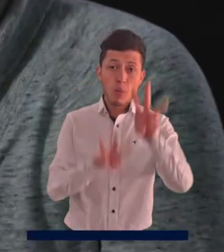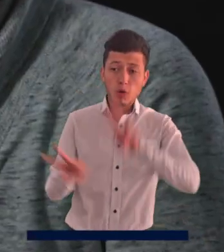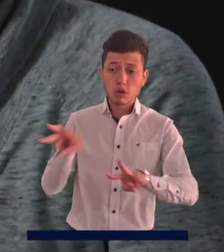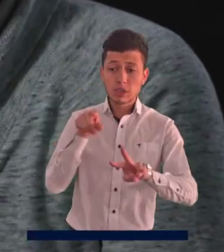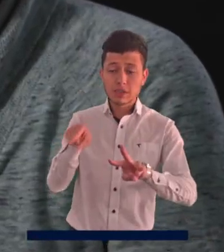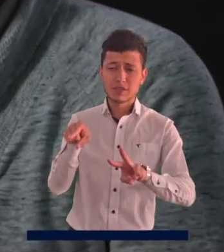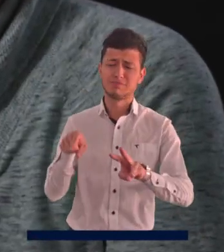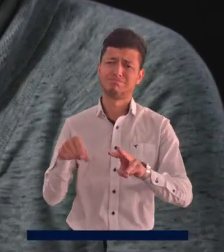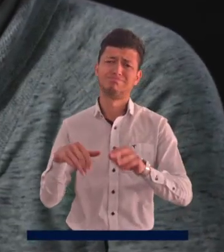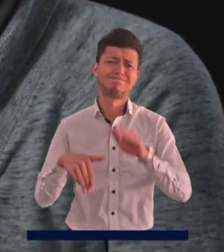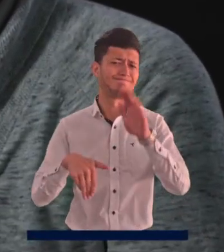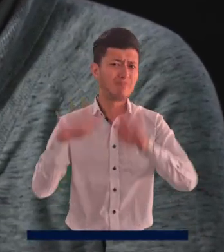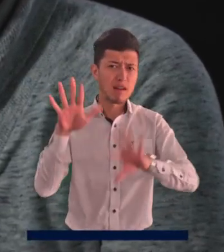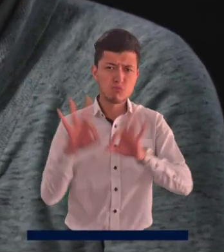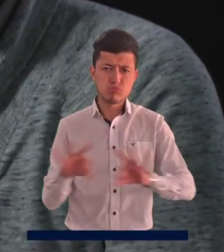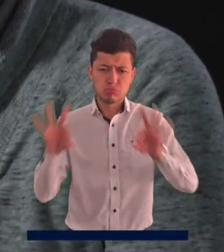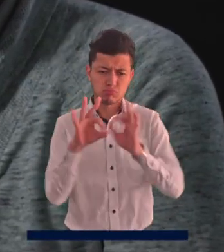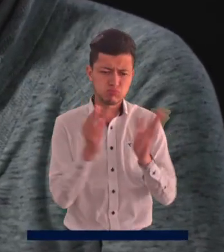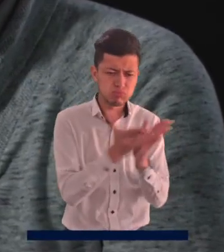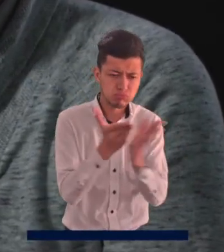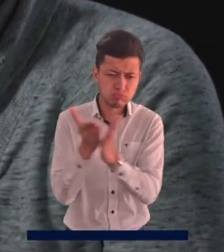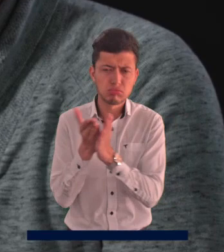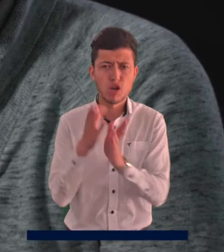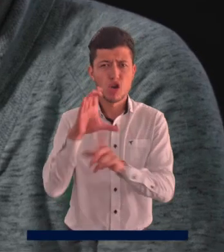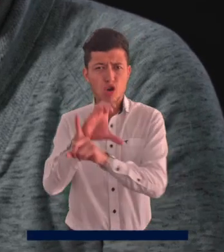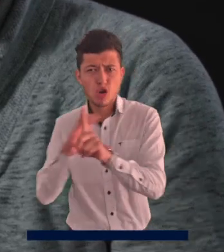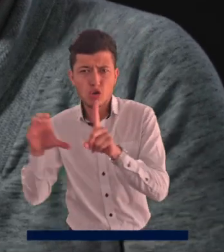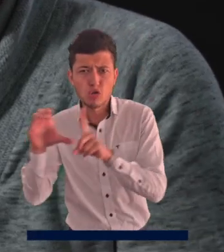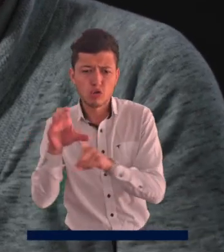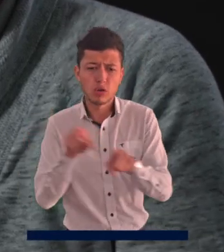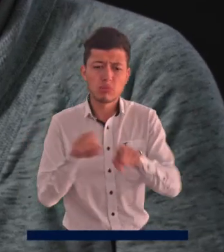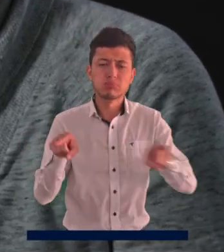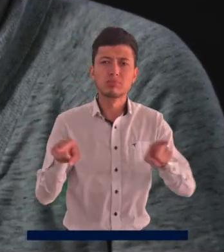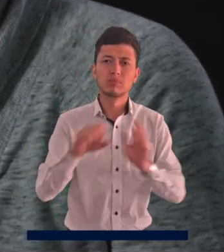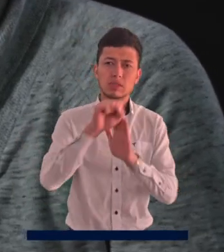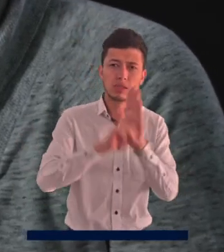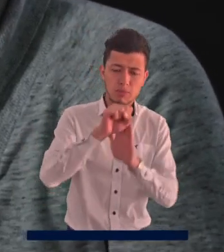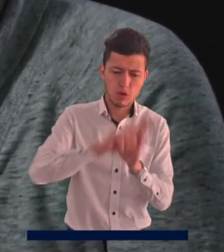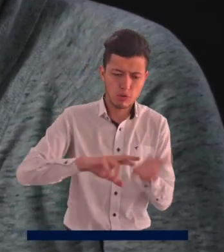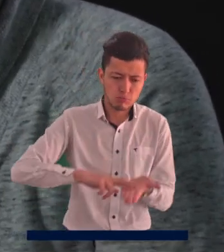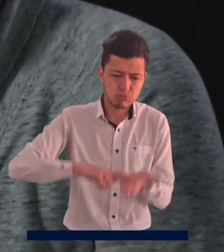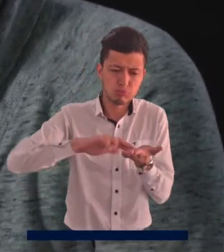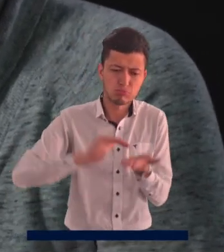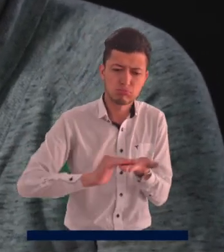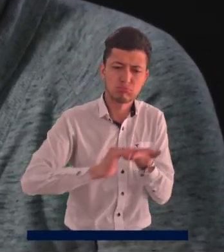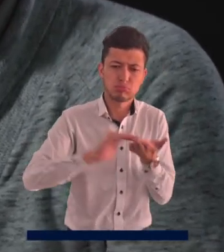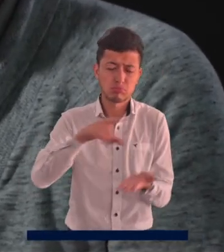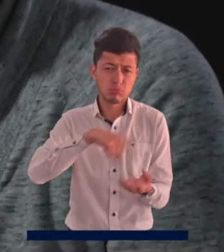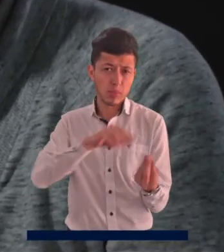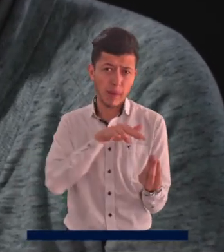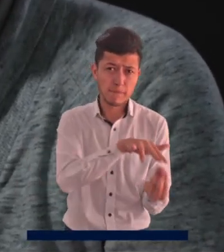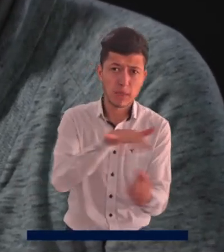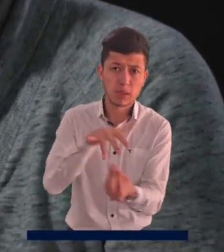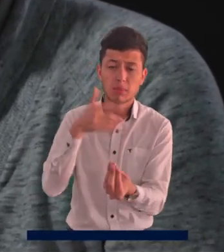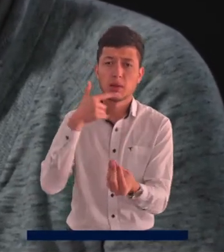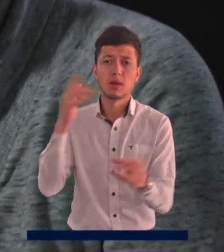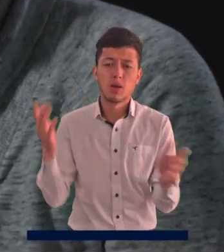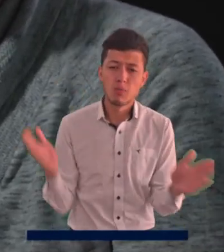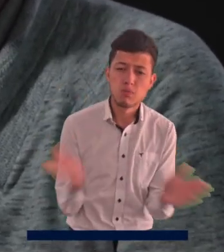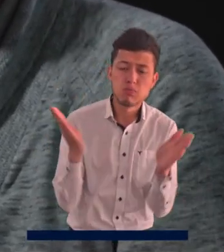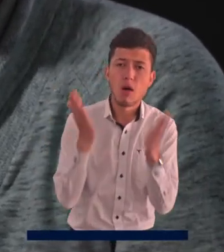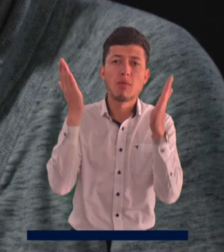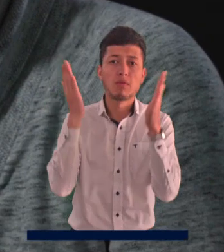Es la mayor plataforma Es educativa y cultural para la reparación simbólica de las víctimas y para promover la no